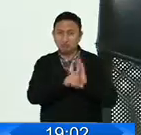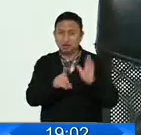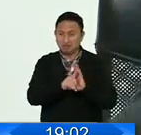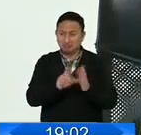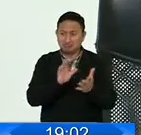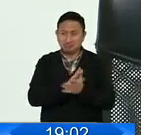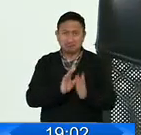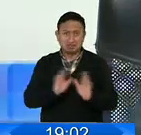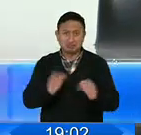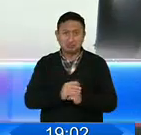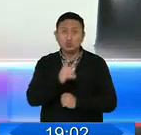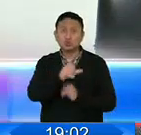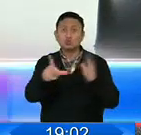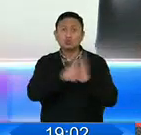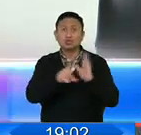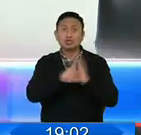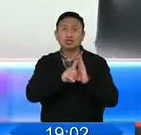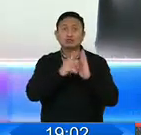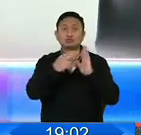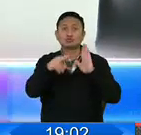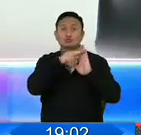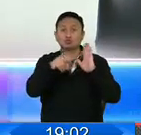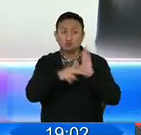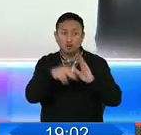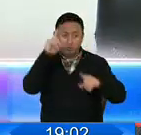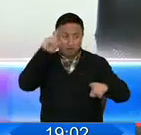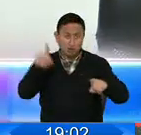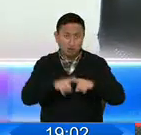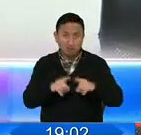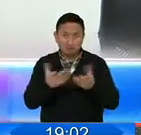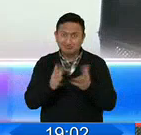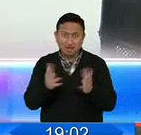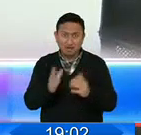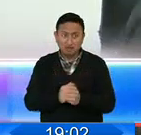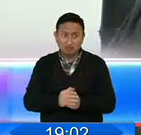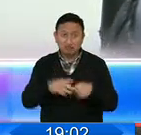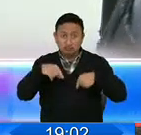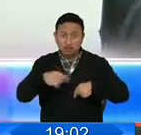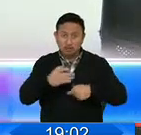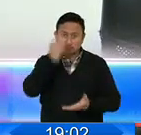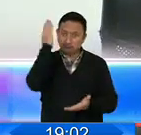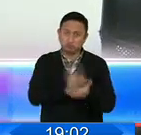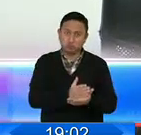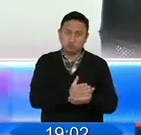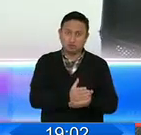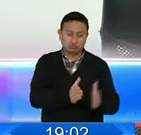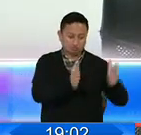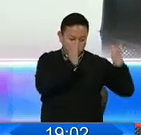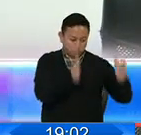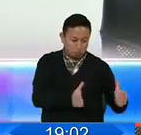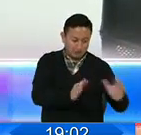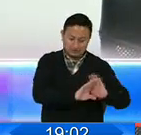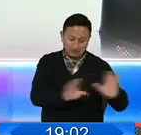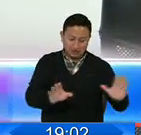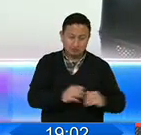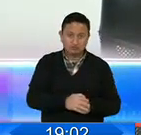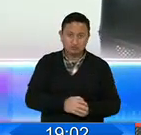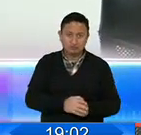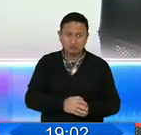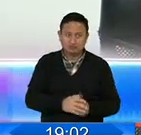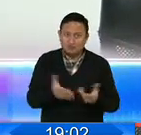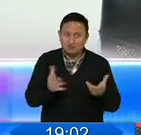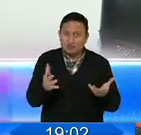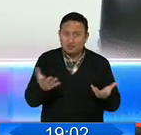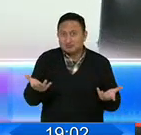hay una ley, no hay un reglamento, no hay un acuerdo ministerial que establezca de manera tajante y rígida cuáles son las personas que tienen que